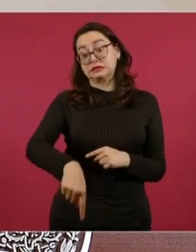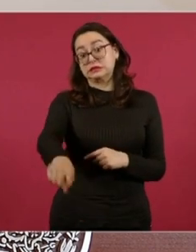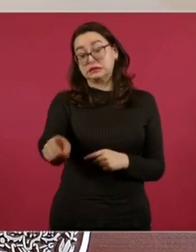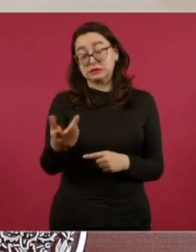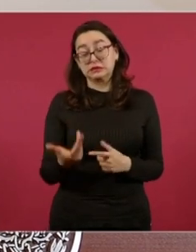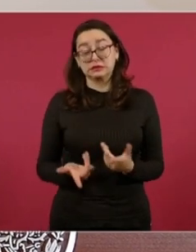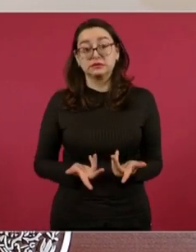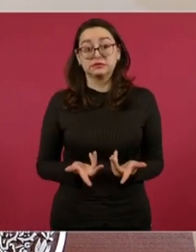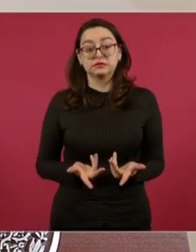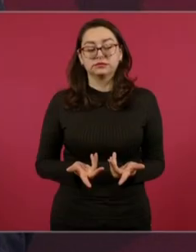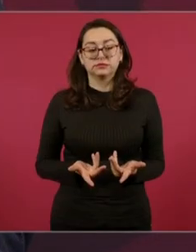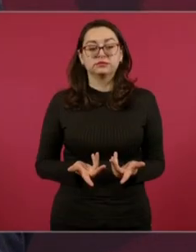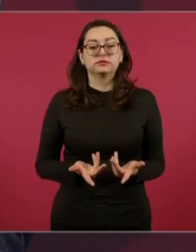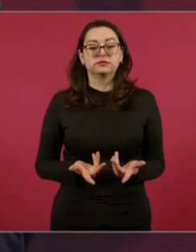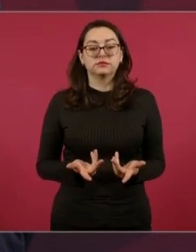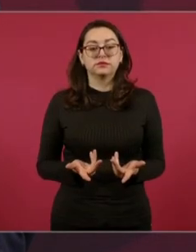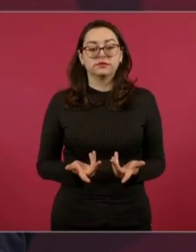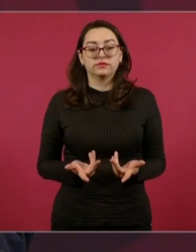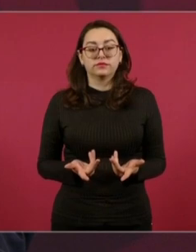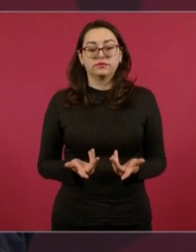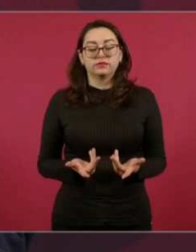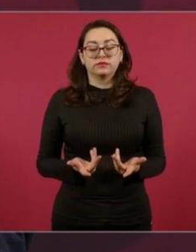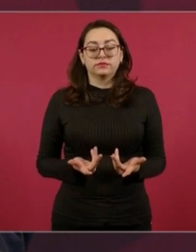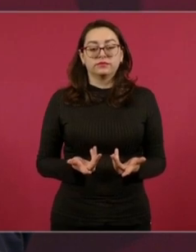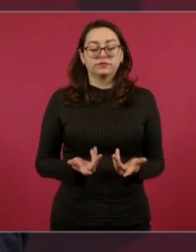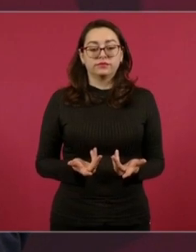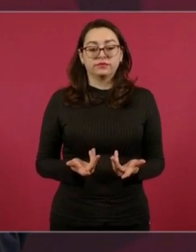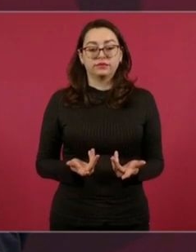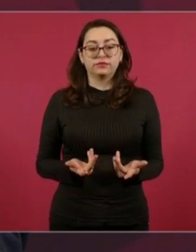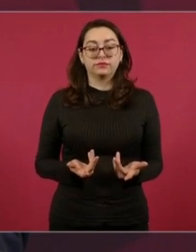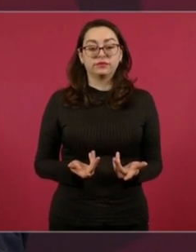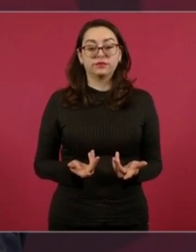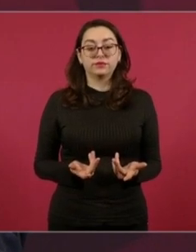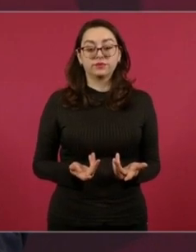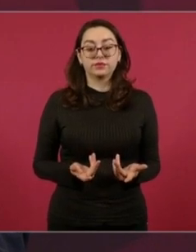Necesitamos terminar de